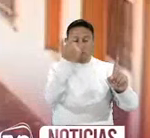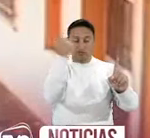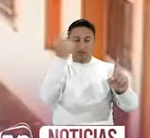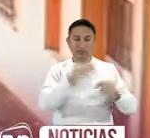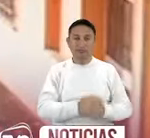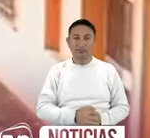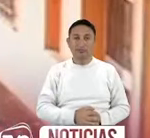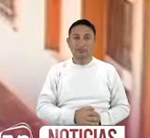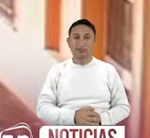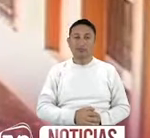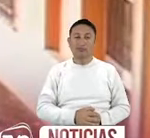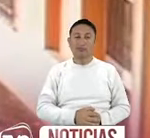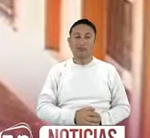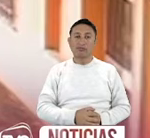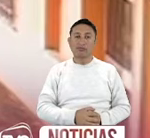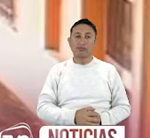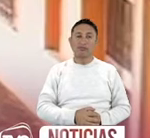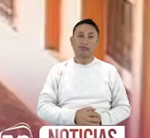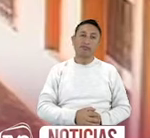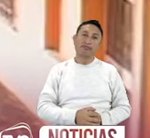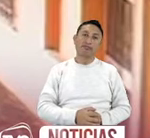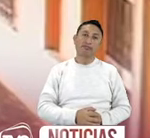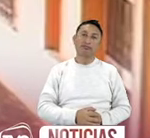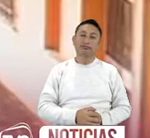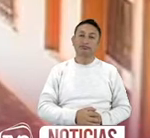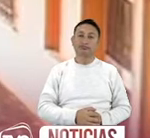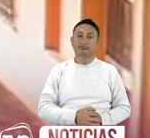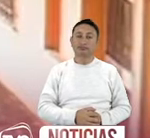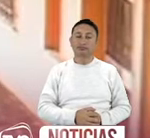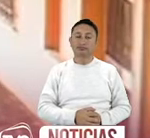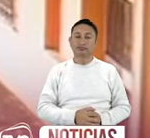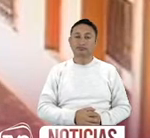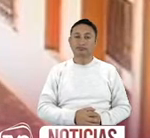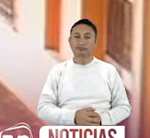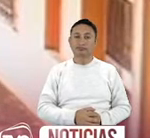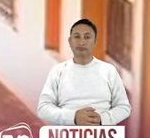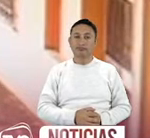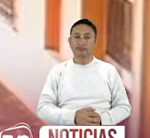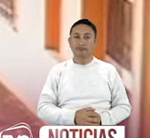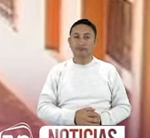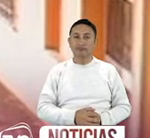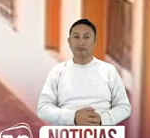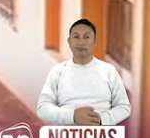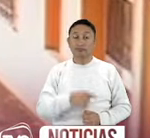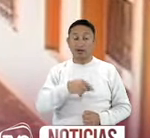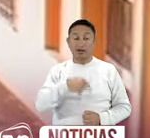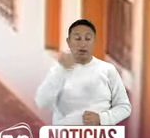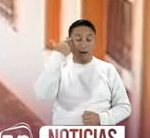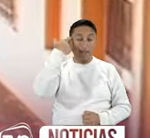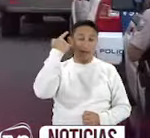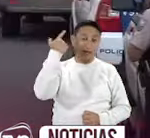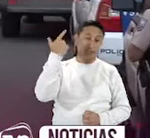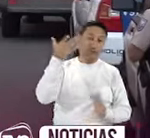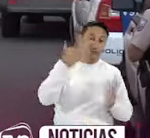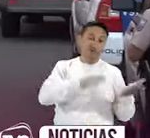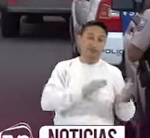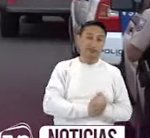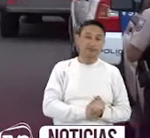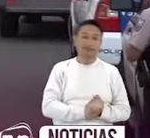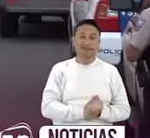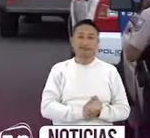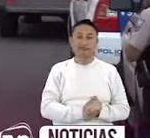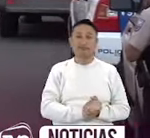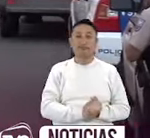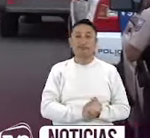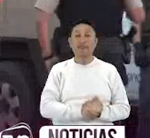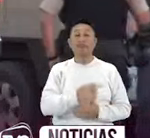le disparen, le victimen y le causen las heridas por arma de fuego. El hecho ocurrió a media cuadra del parque del